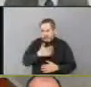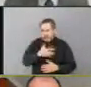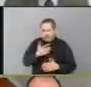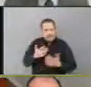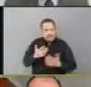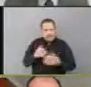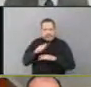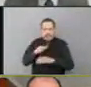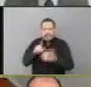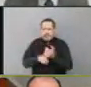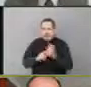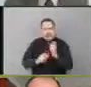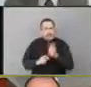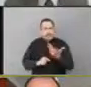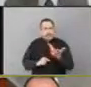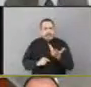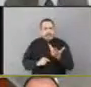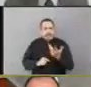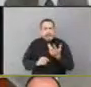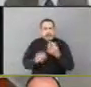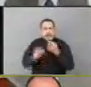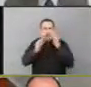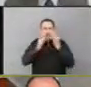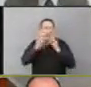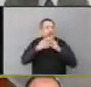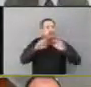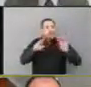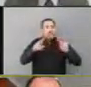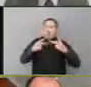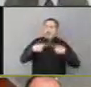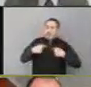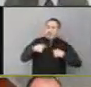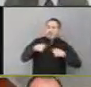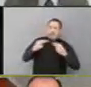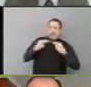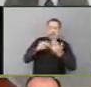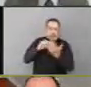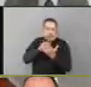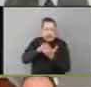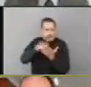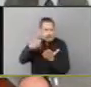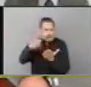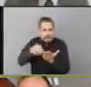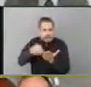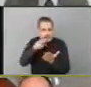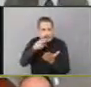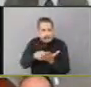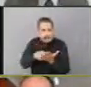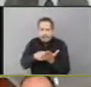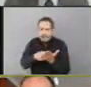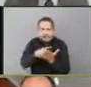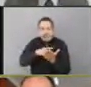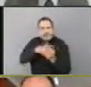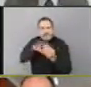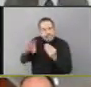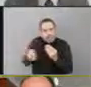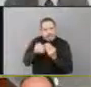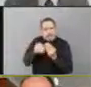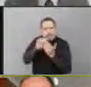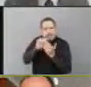de la promoción personalizada en el proyecto, desde mi punto de vista, debieron incluirse en la versión